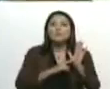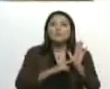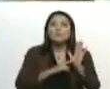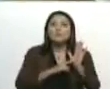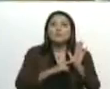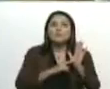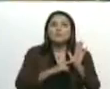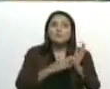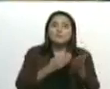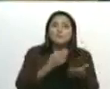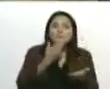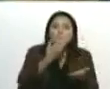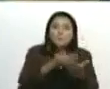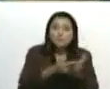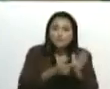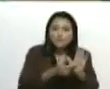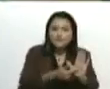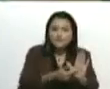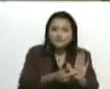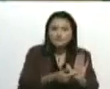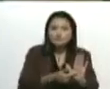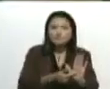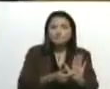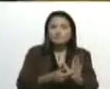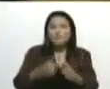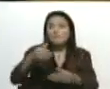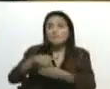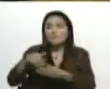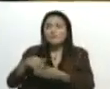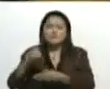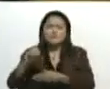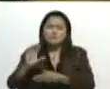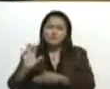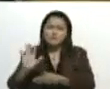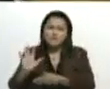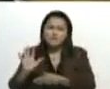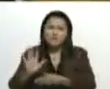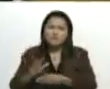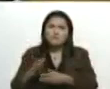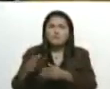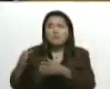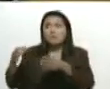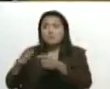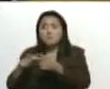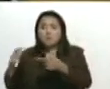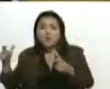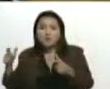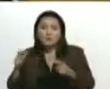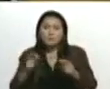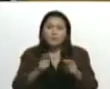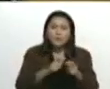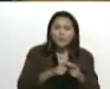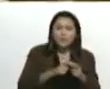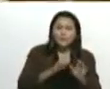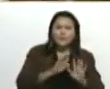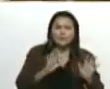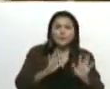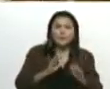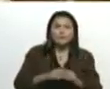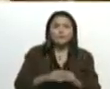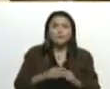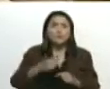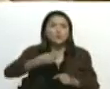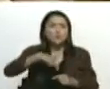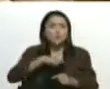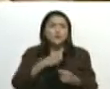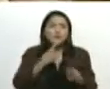por unanimidad. No nos ha hecho falta votar, que la votación de una mayoría o de una minoría se imponga. Se ha impuesto el diálogo,